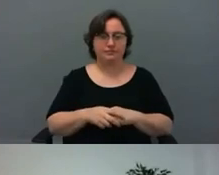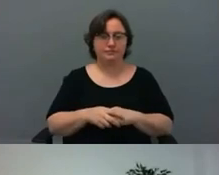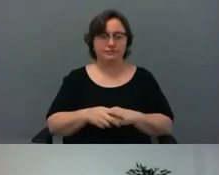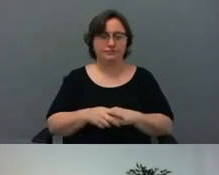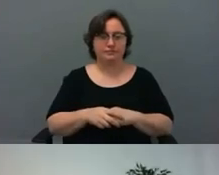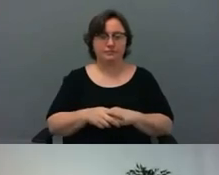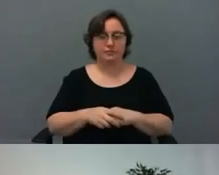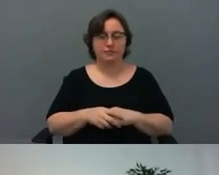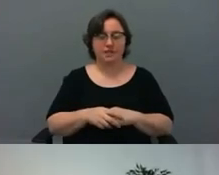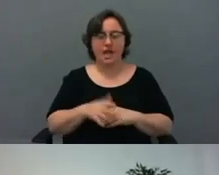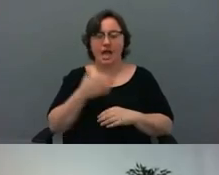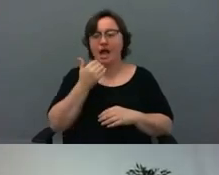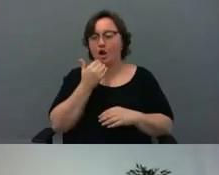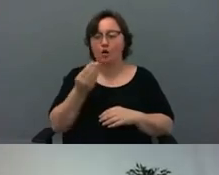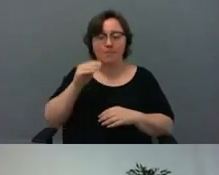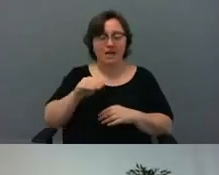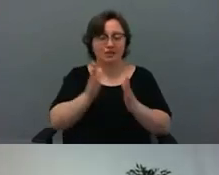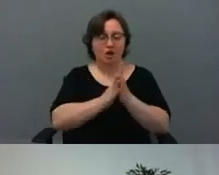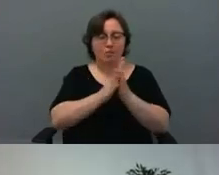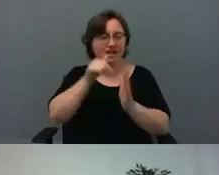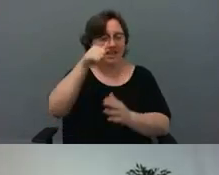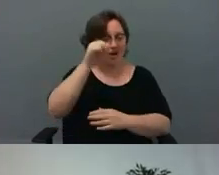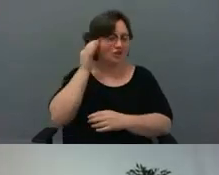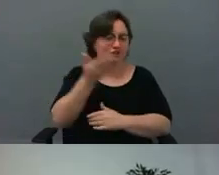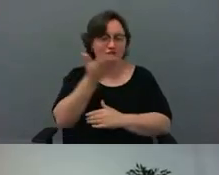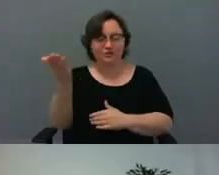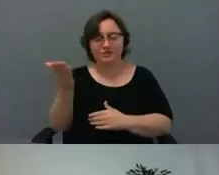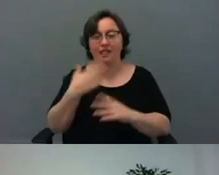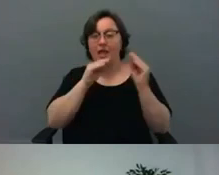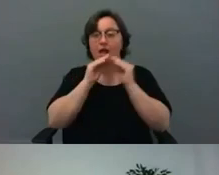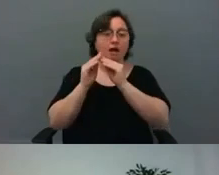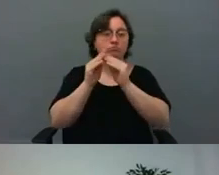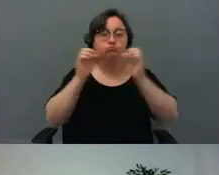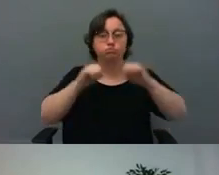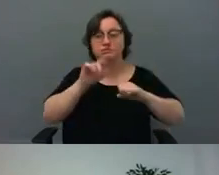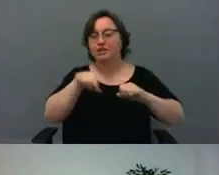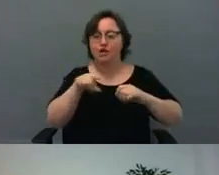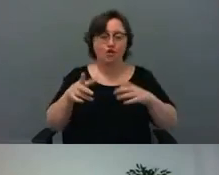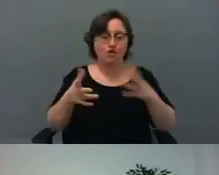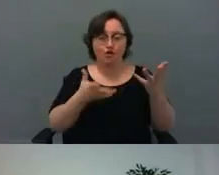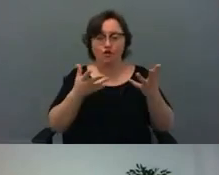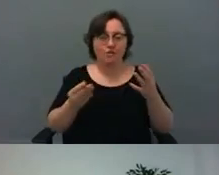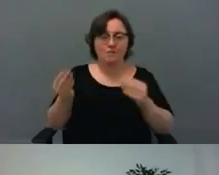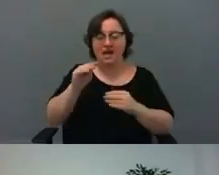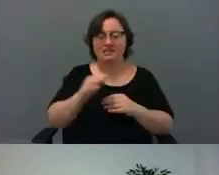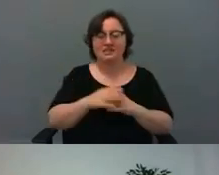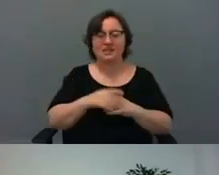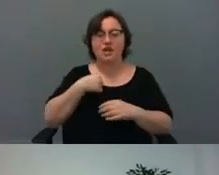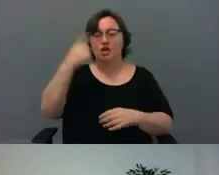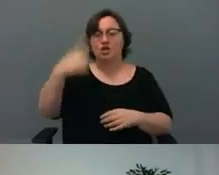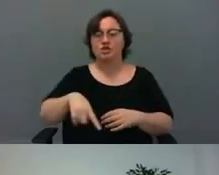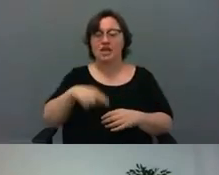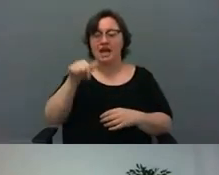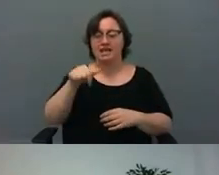No sé si queréis añadir algo, compañeros, compañeras, si estáis de acuerdo en todo esto, yo sé que aquí,